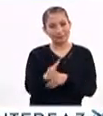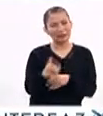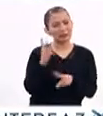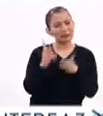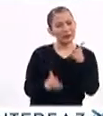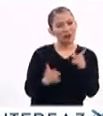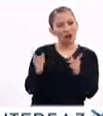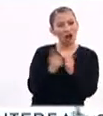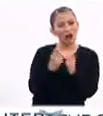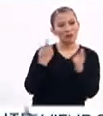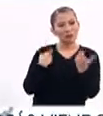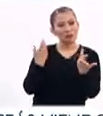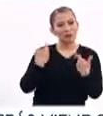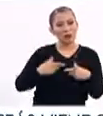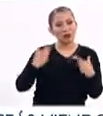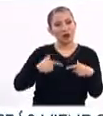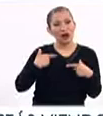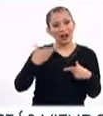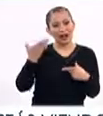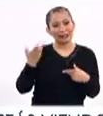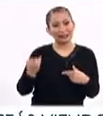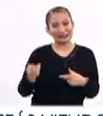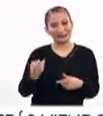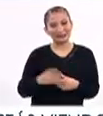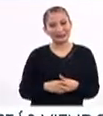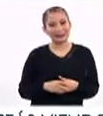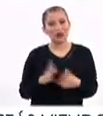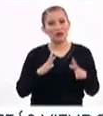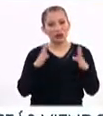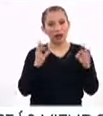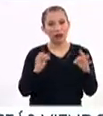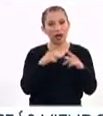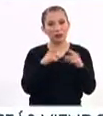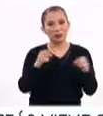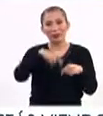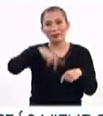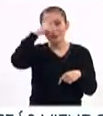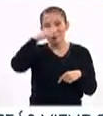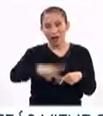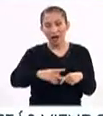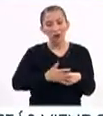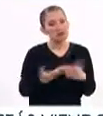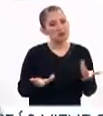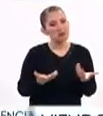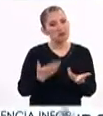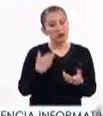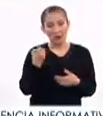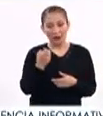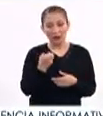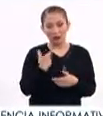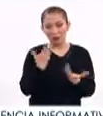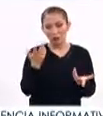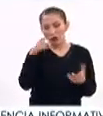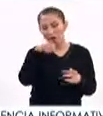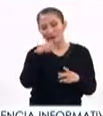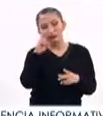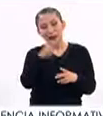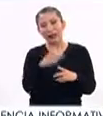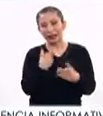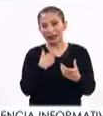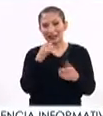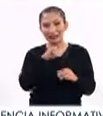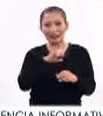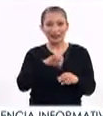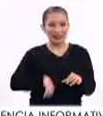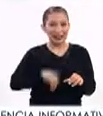platicar con las protagonistas de esta Fundación Japón en México. y pues precisamente los alcances. Así que no se pierdan